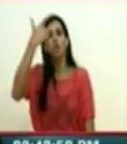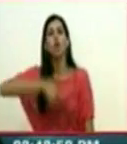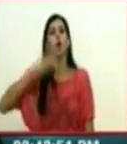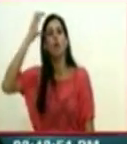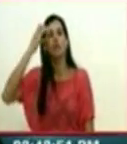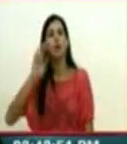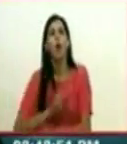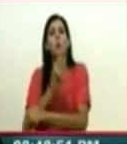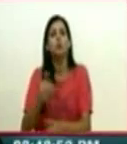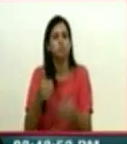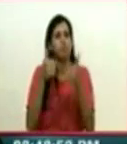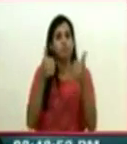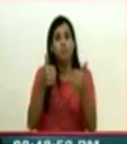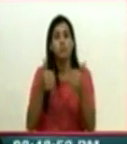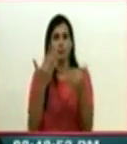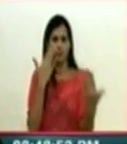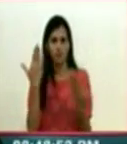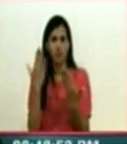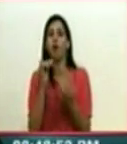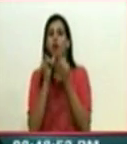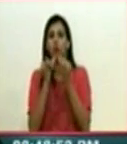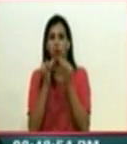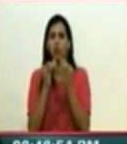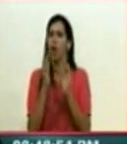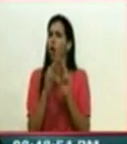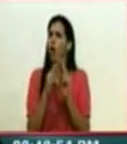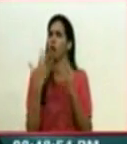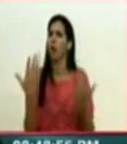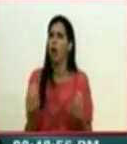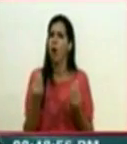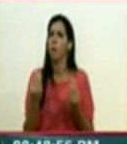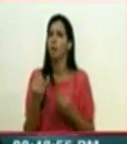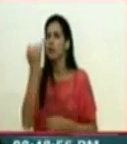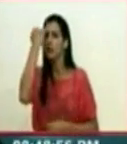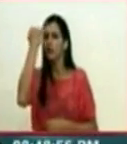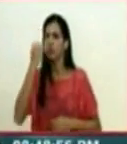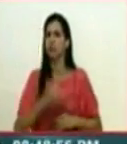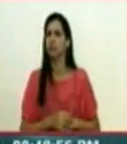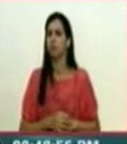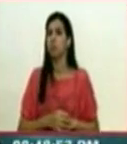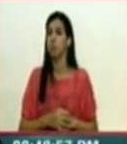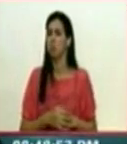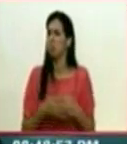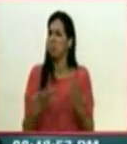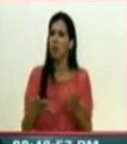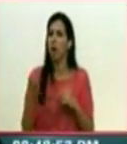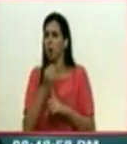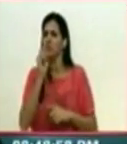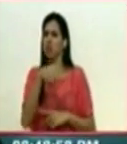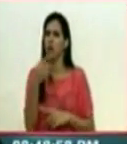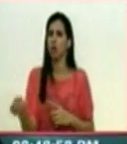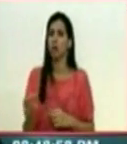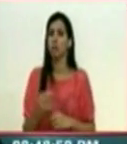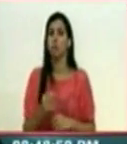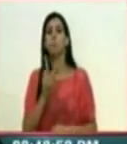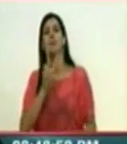Consumo Eficiente. A través del siguiente informe los invitamos a conocer esta iniciativa y cómo, qué se ha logrado en estos